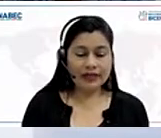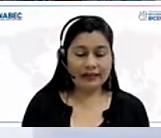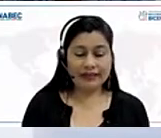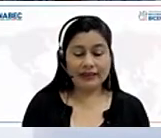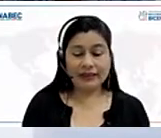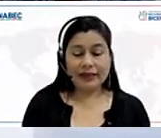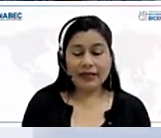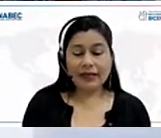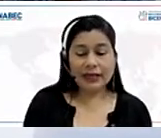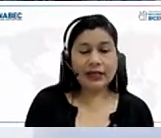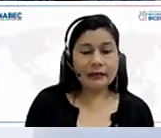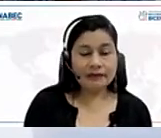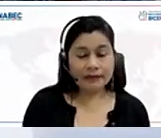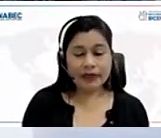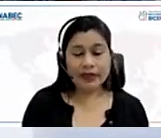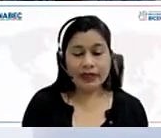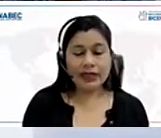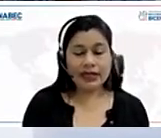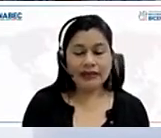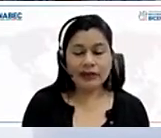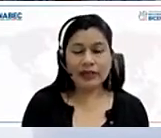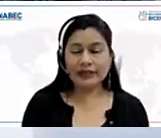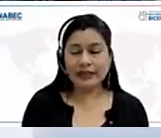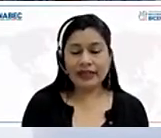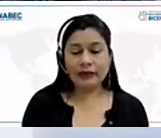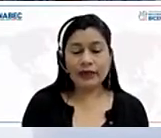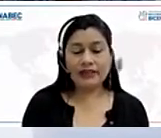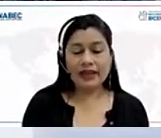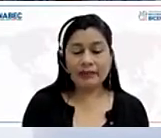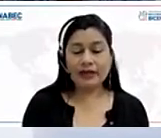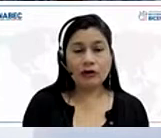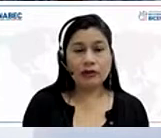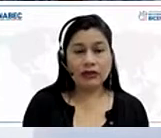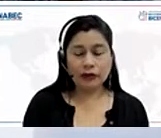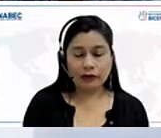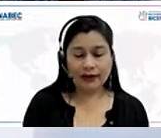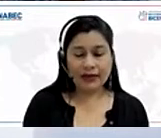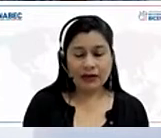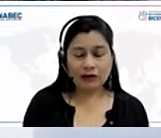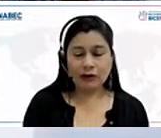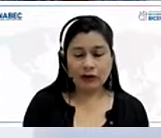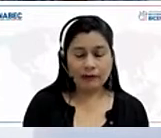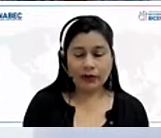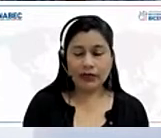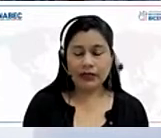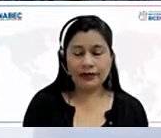Muchas gracias. En el caso de tener un examen como el TOEFL,